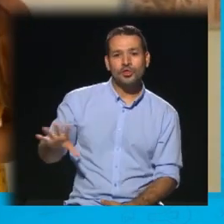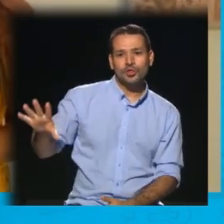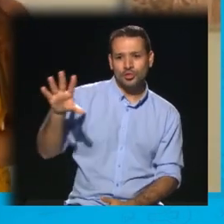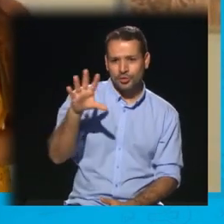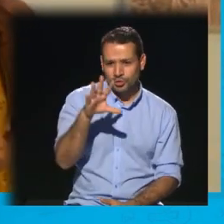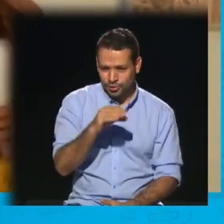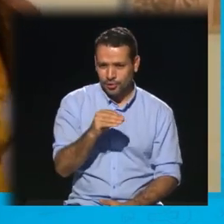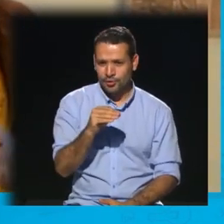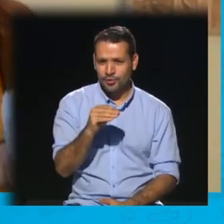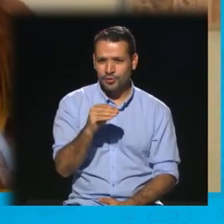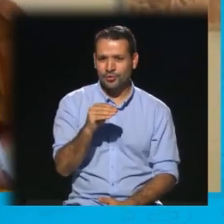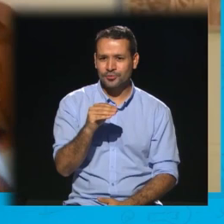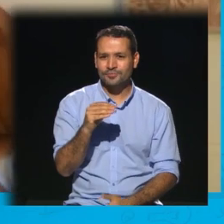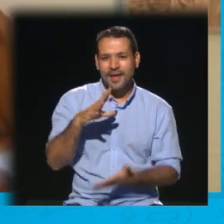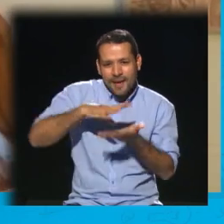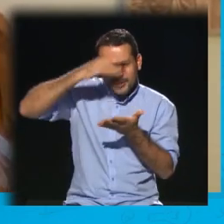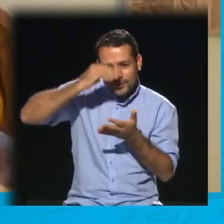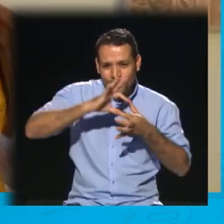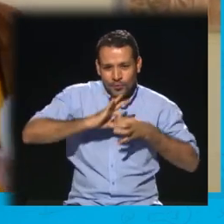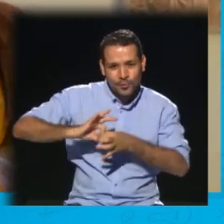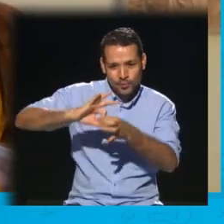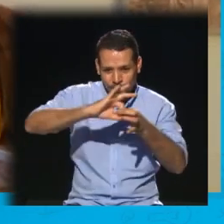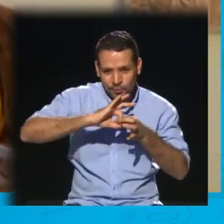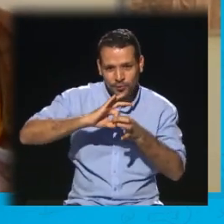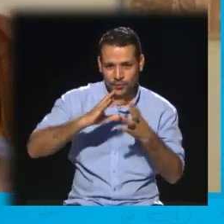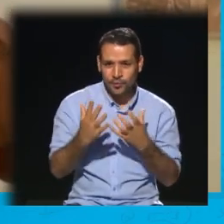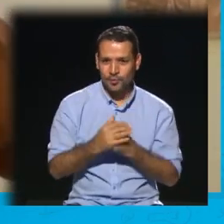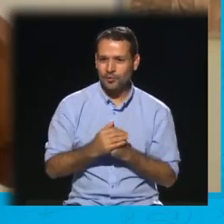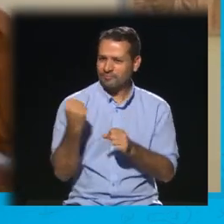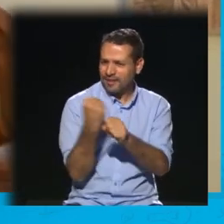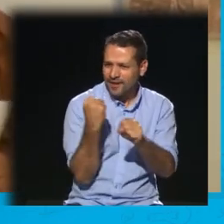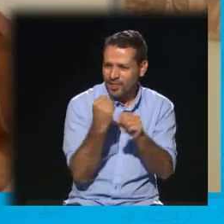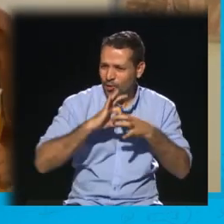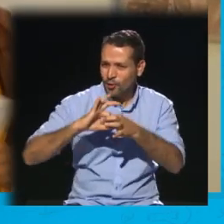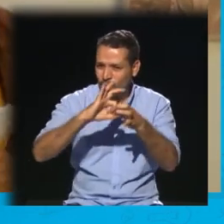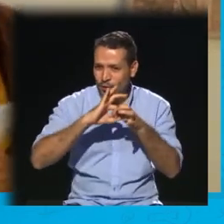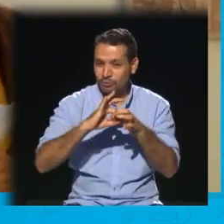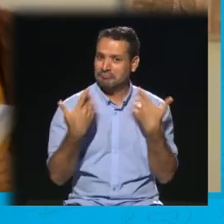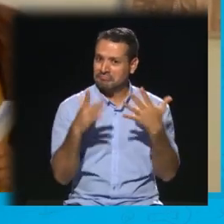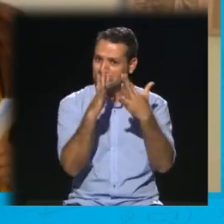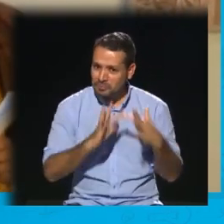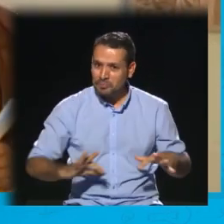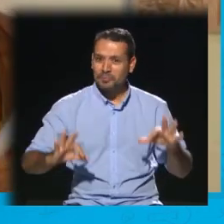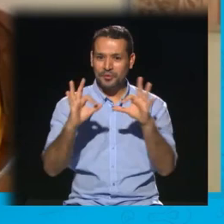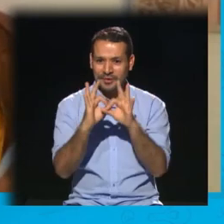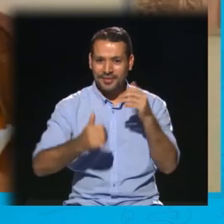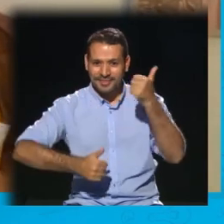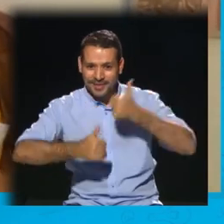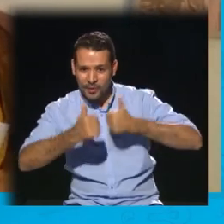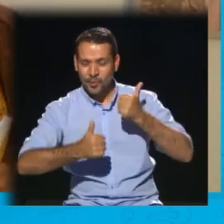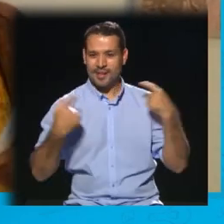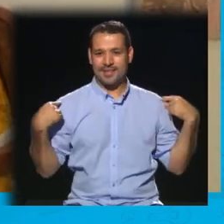la Secretaría de Educación. En esta oportunidad vengo a compartir con ustedes un tema muy importante que hace parte de la lengua castellana y son las